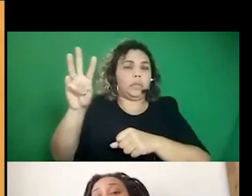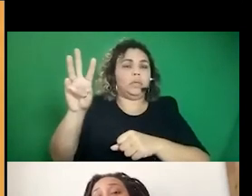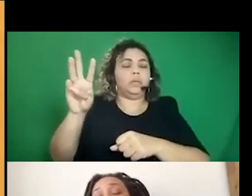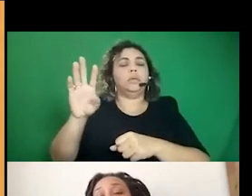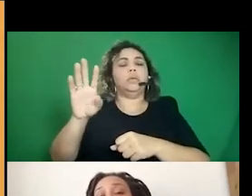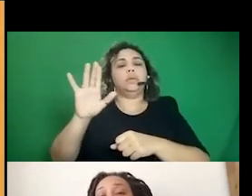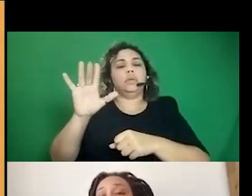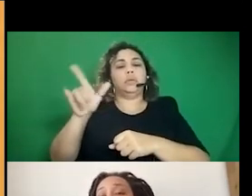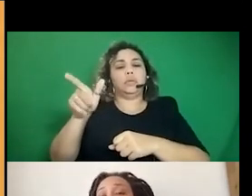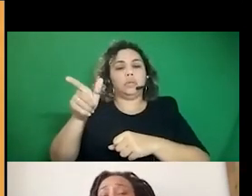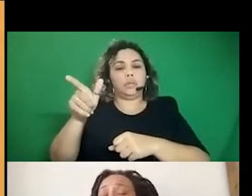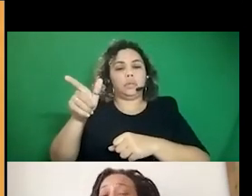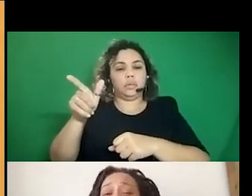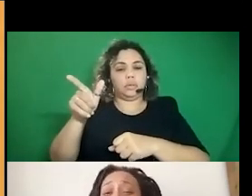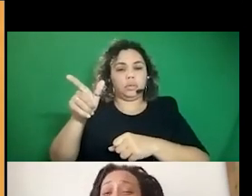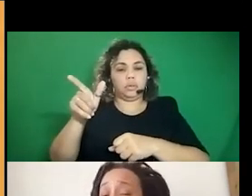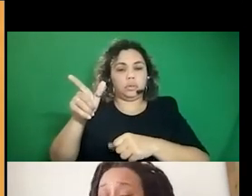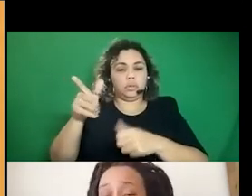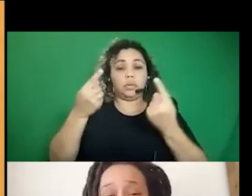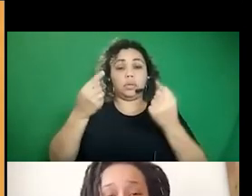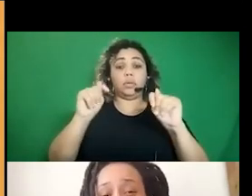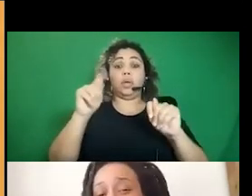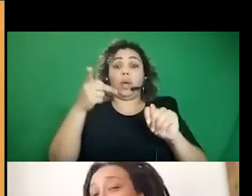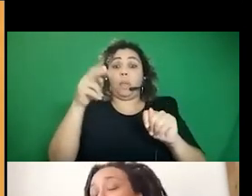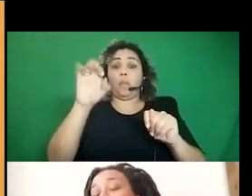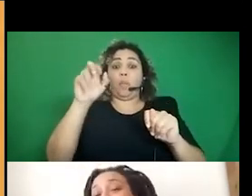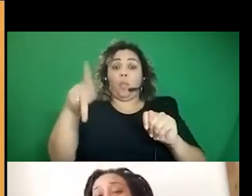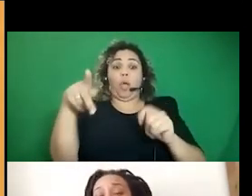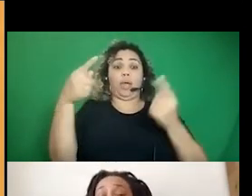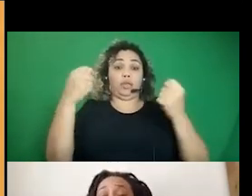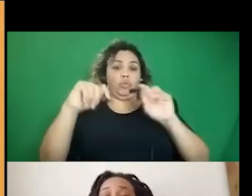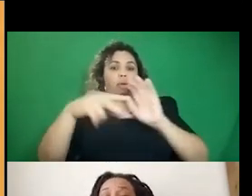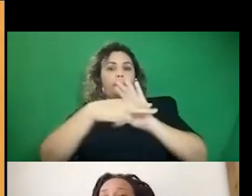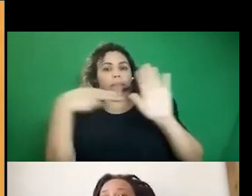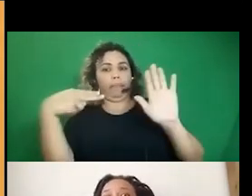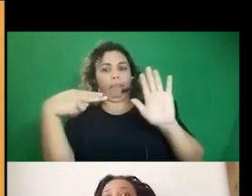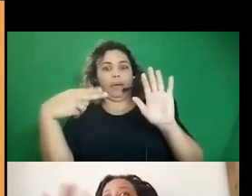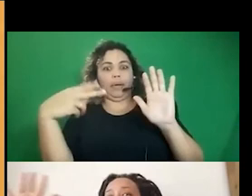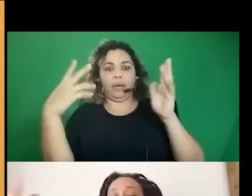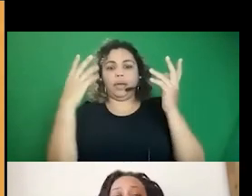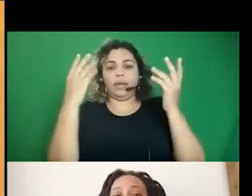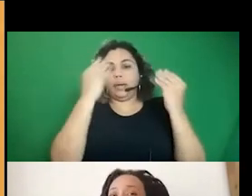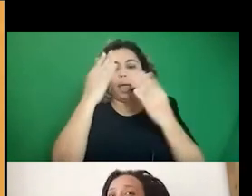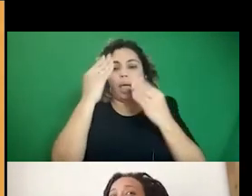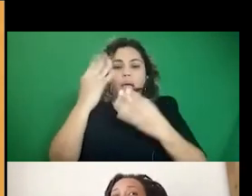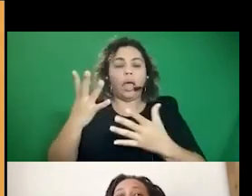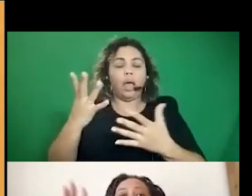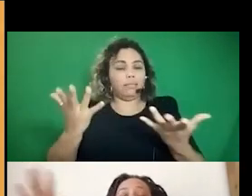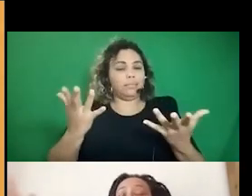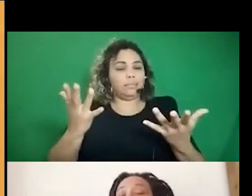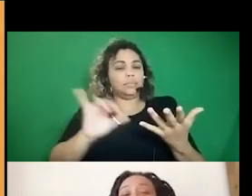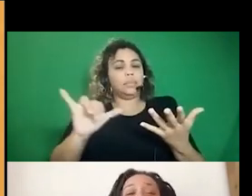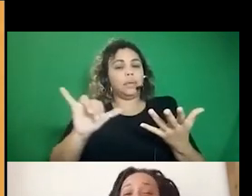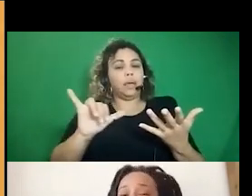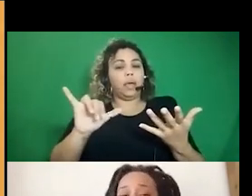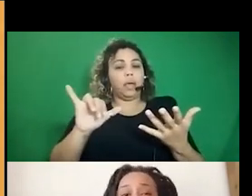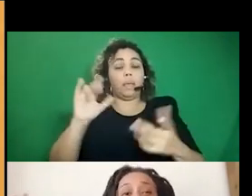estaban anunciando sus y promoviendo sus propios sitios web qué día crearon